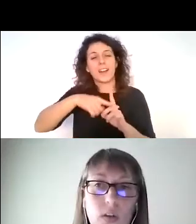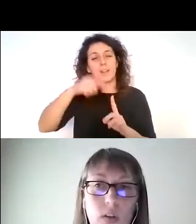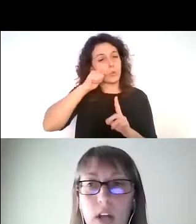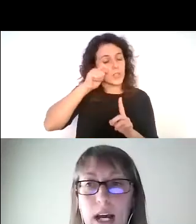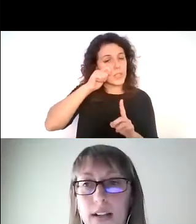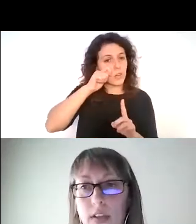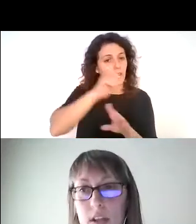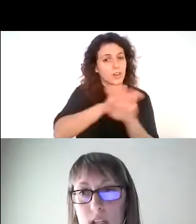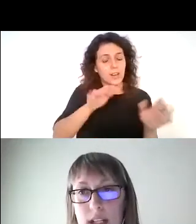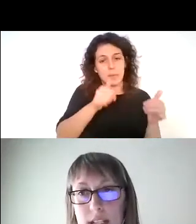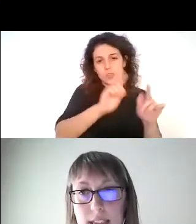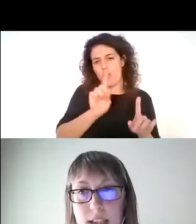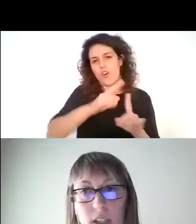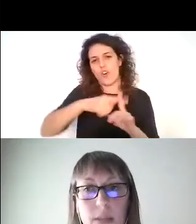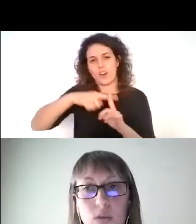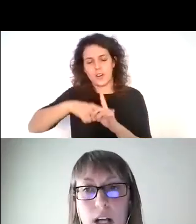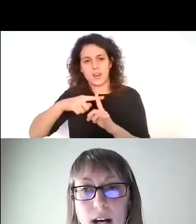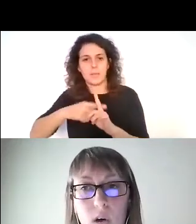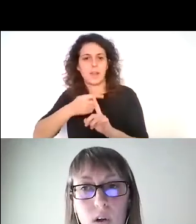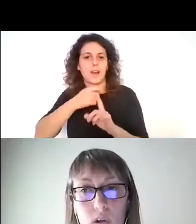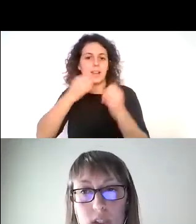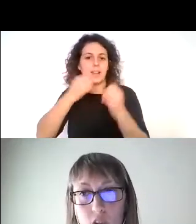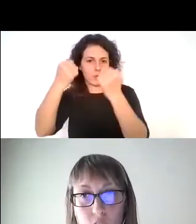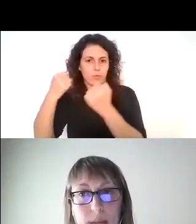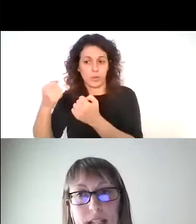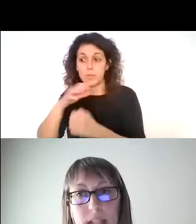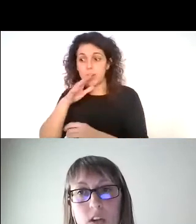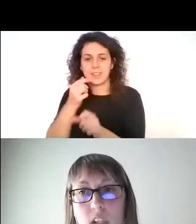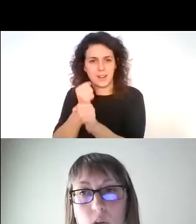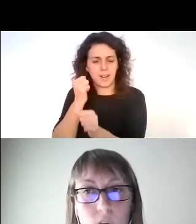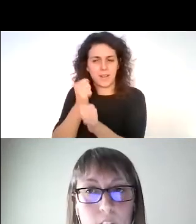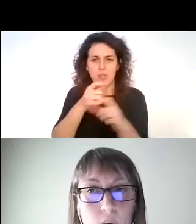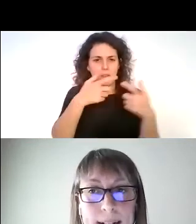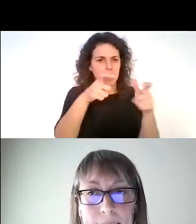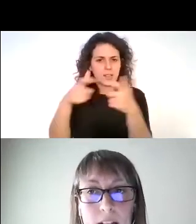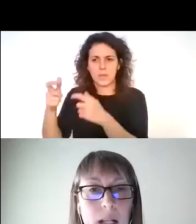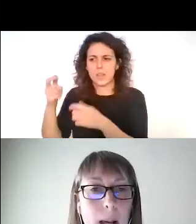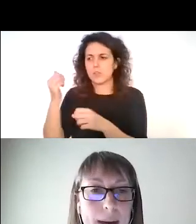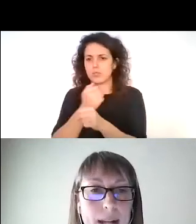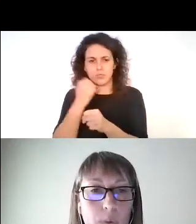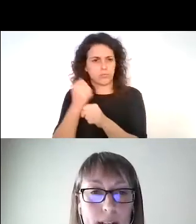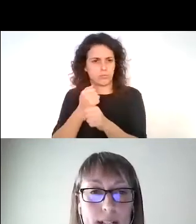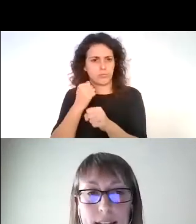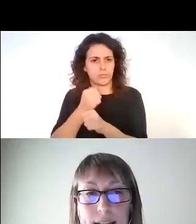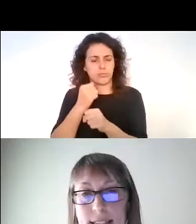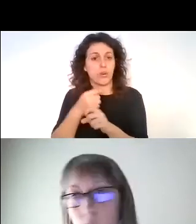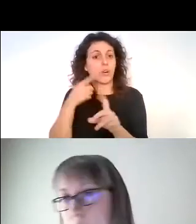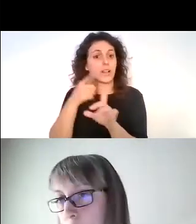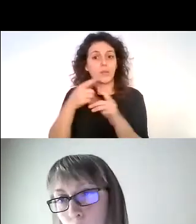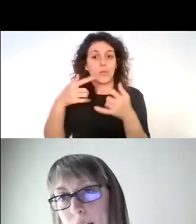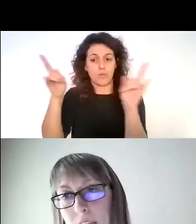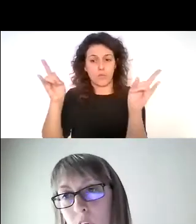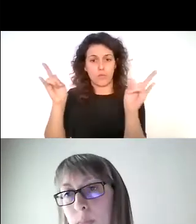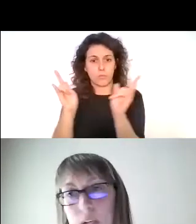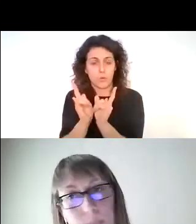nivel institucional. Entonces, pues aquí se está haciendo también un trabajo con los otros departamentos de nuestro Consejo Comarcal para poder instalar este bucle